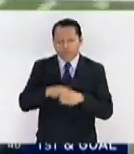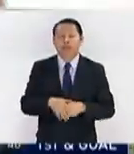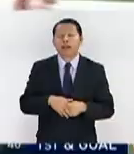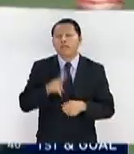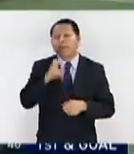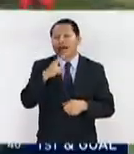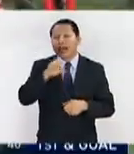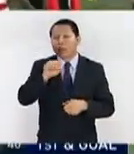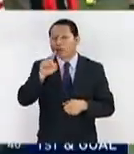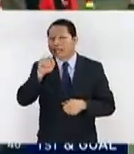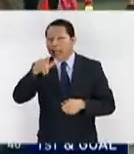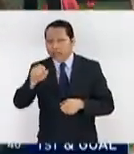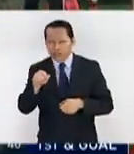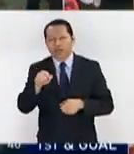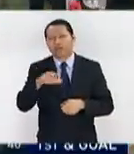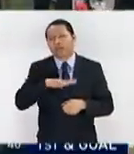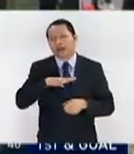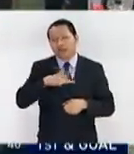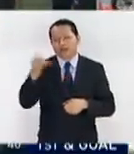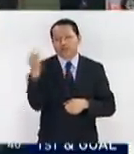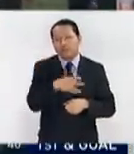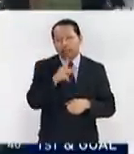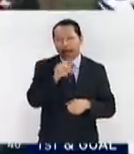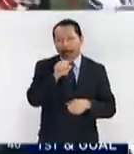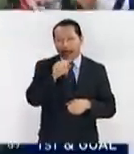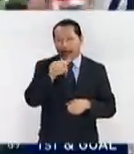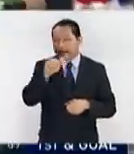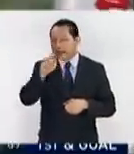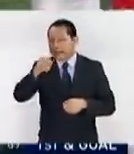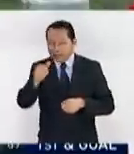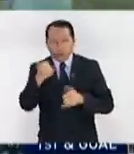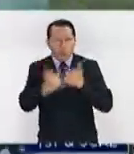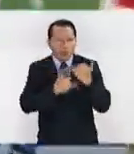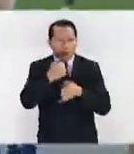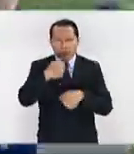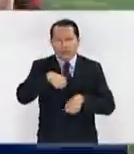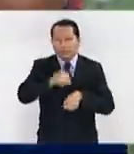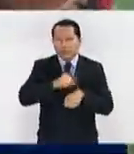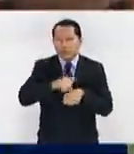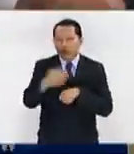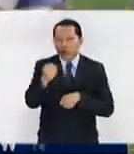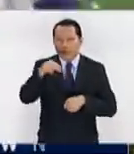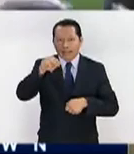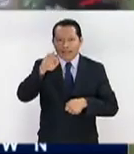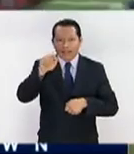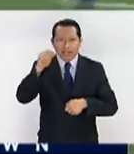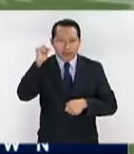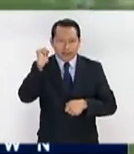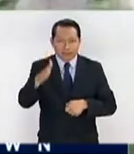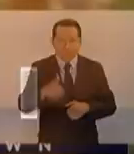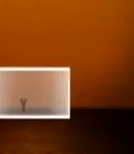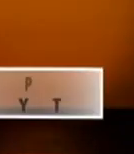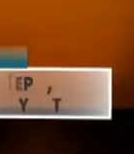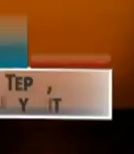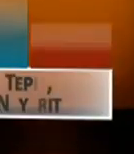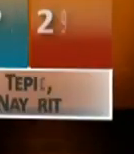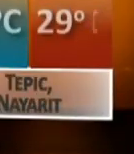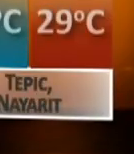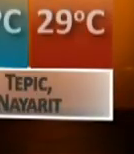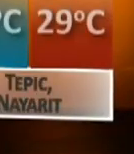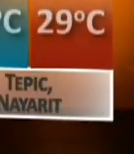derrotaron 28-17 a los Jefes de Kansas City en juego de la semana 9 de la NFL.